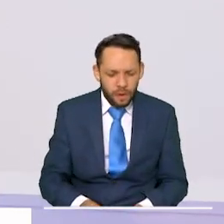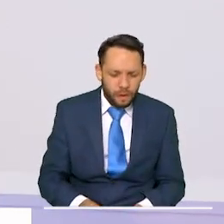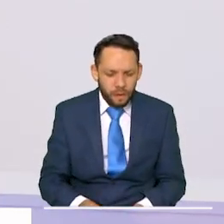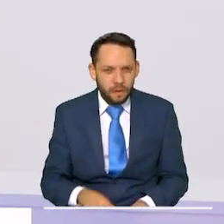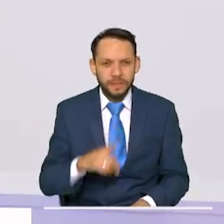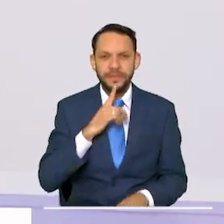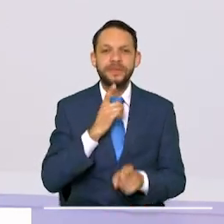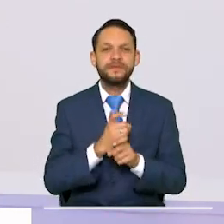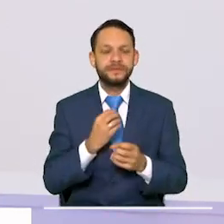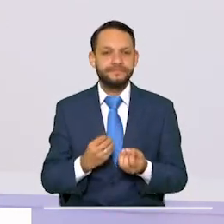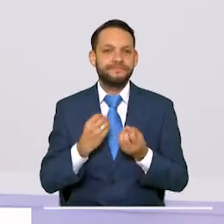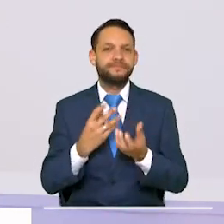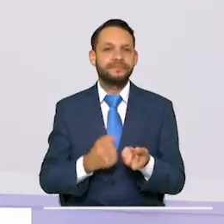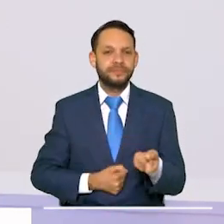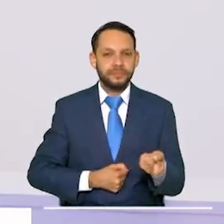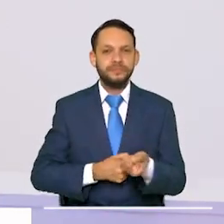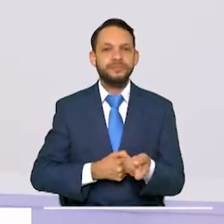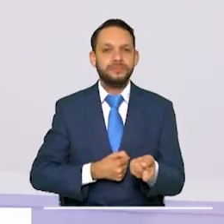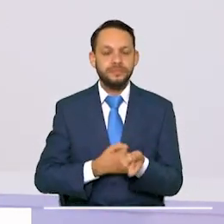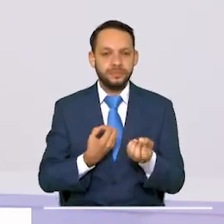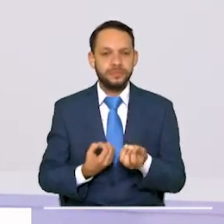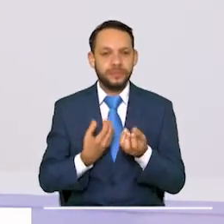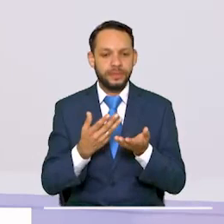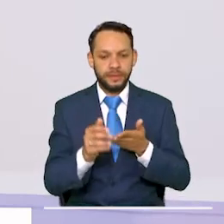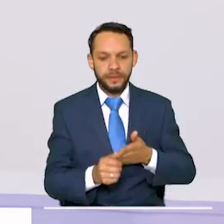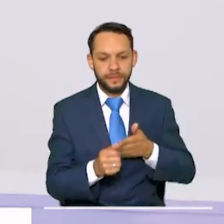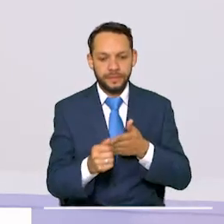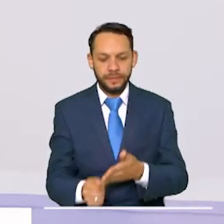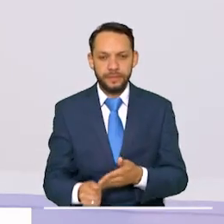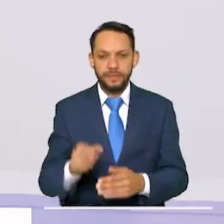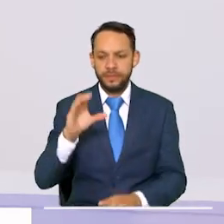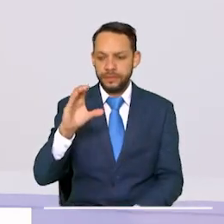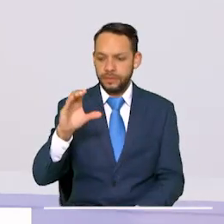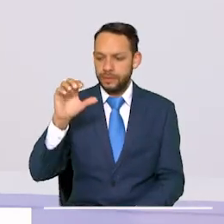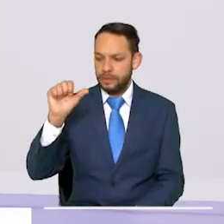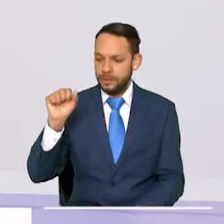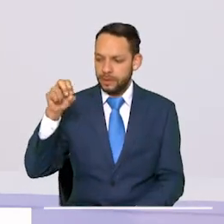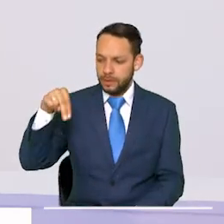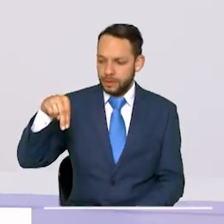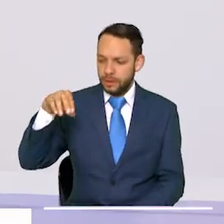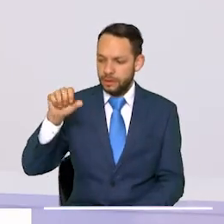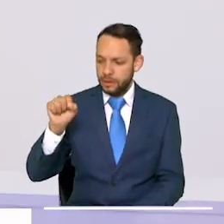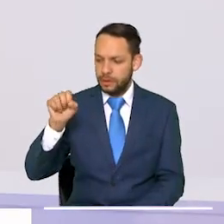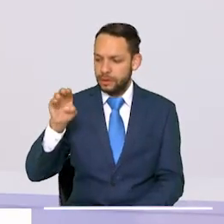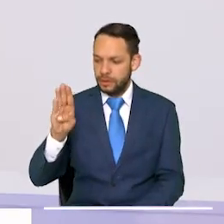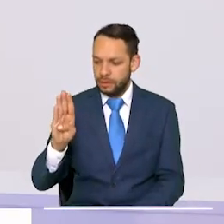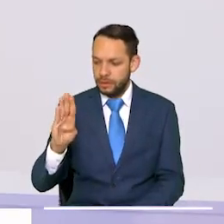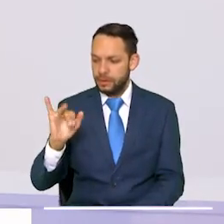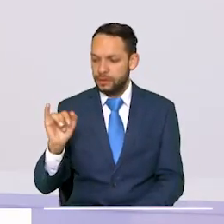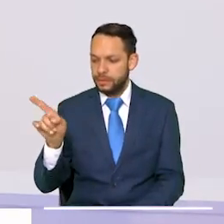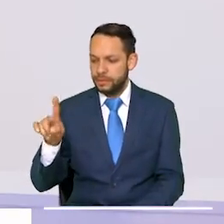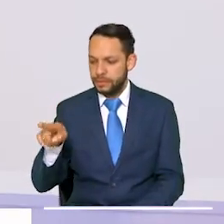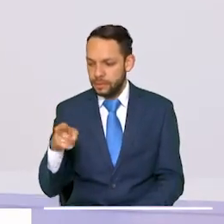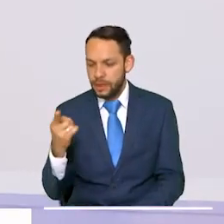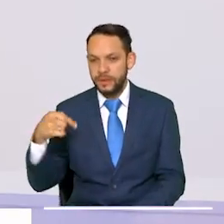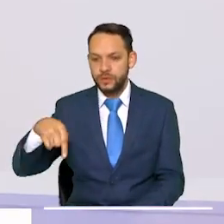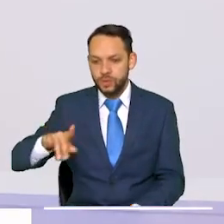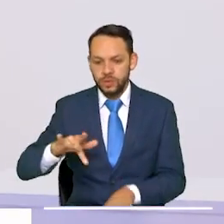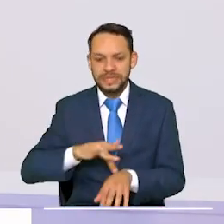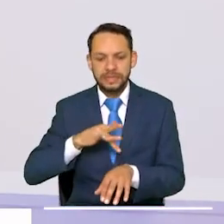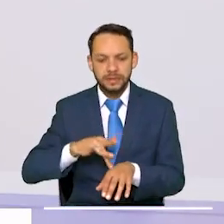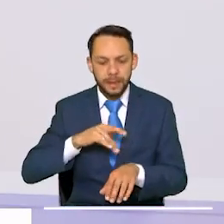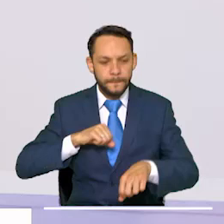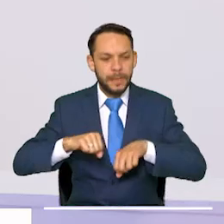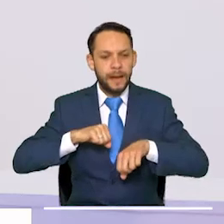O sea, nosotros producimos un tipo de cannabinoide que se llama anantoína, Y esos receptores se activan cuando